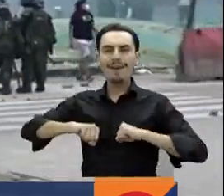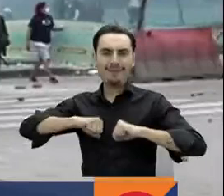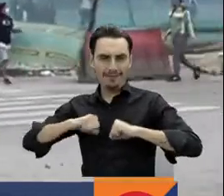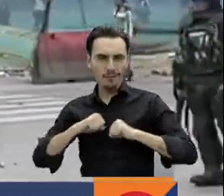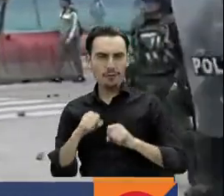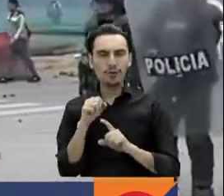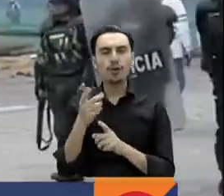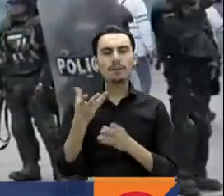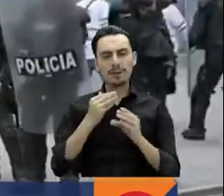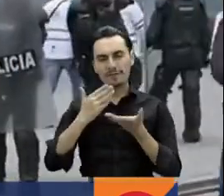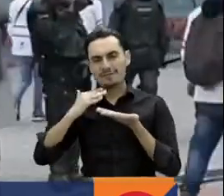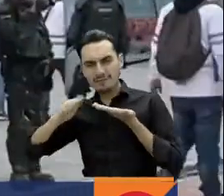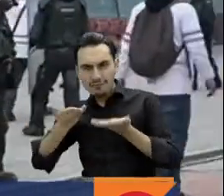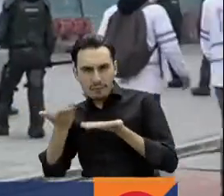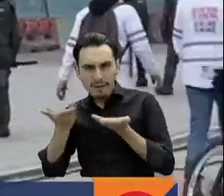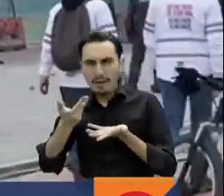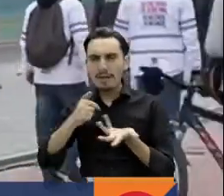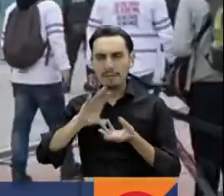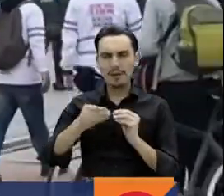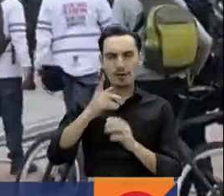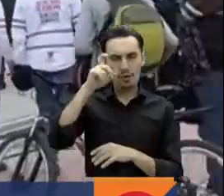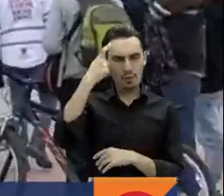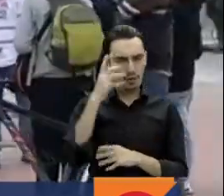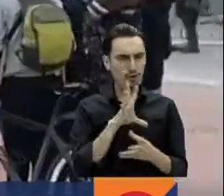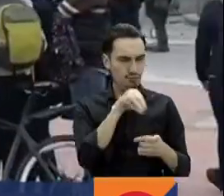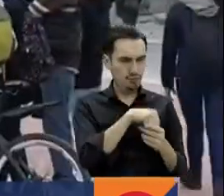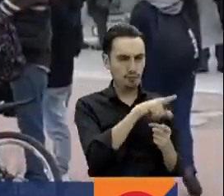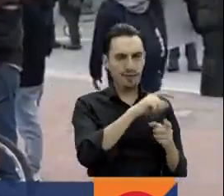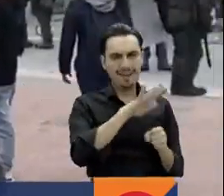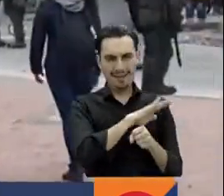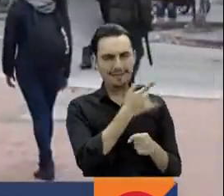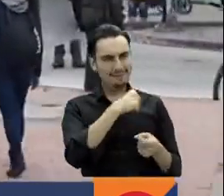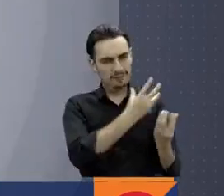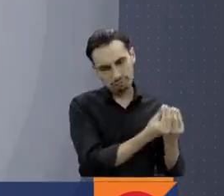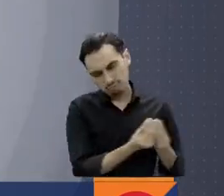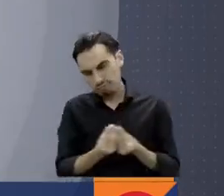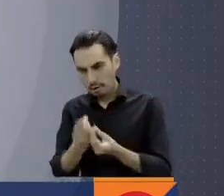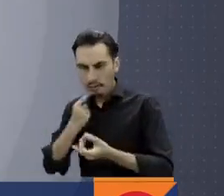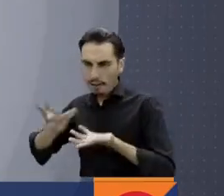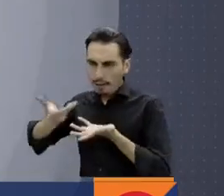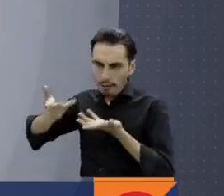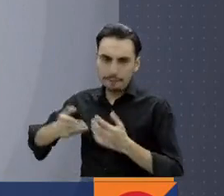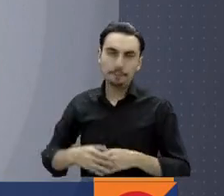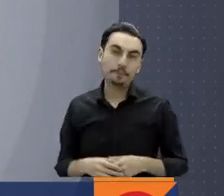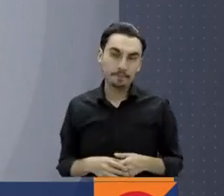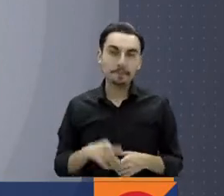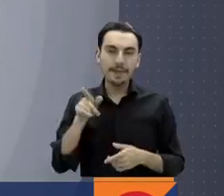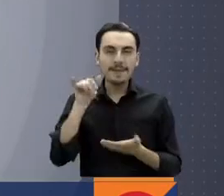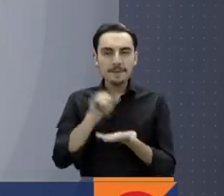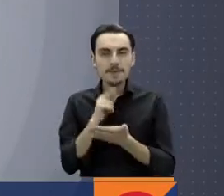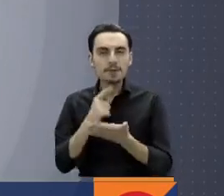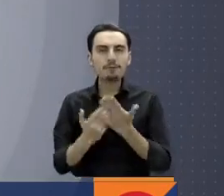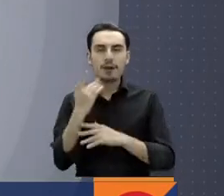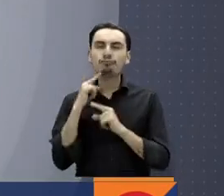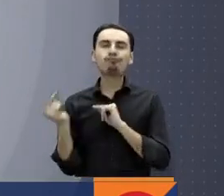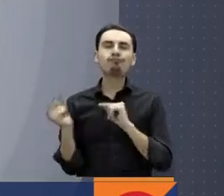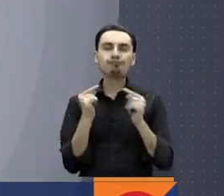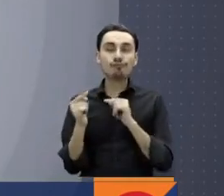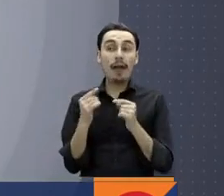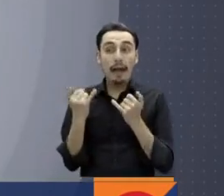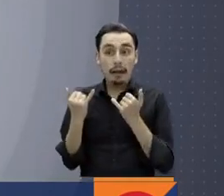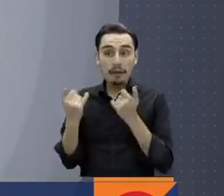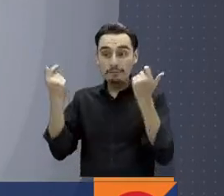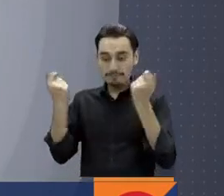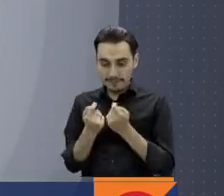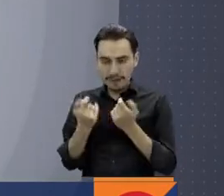funcionarios de la Secretaría de Gobierno. Justo en ese momento se presentaron algunos enfrentamientos, alteraciones de orden público. El saldo hasta ahora, nos